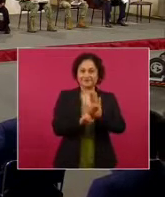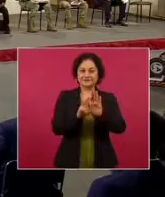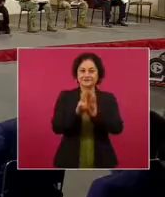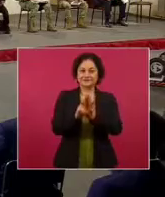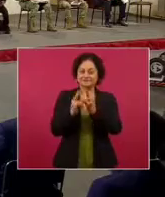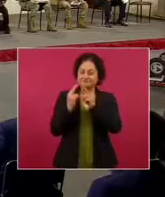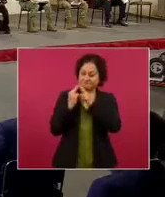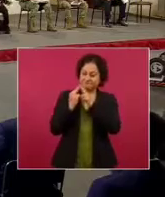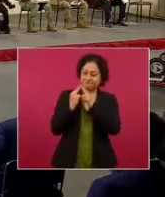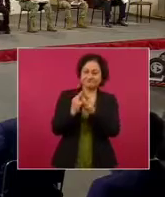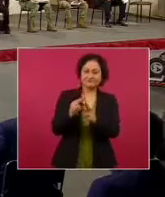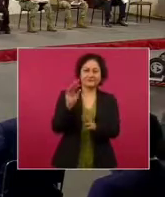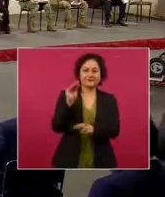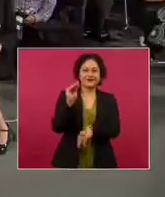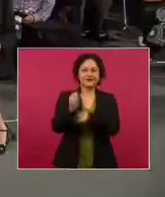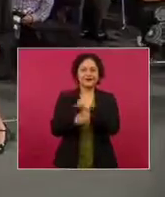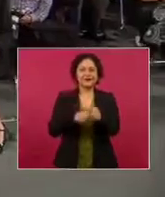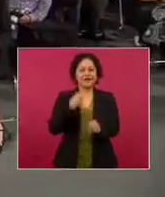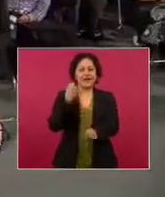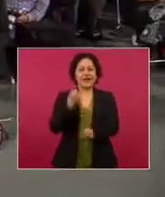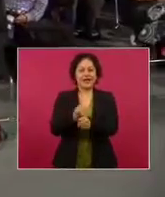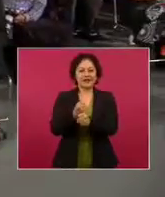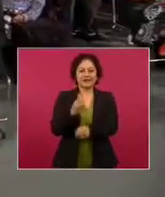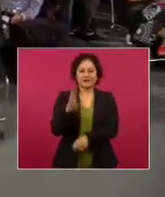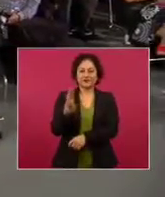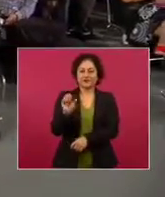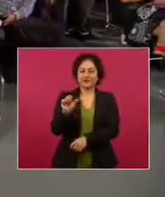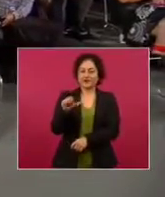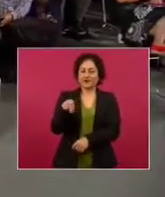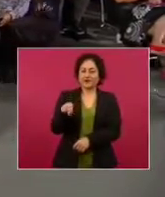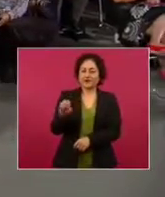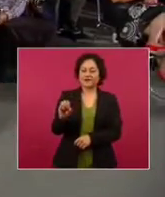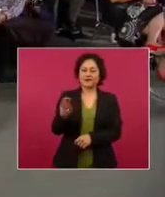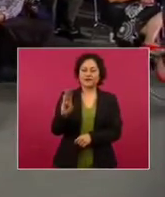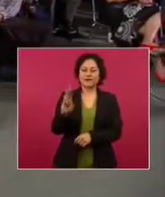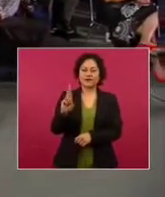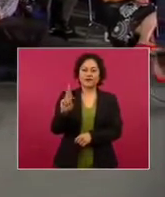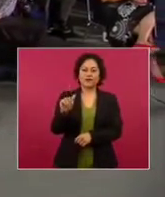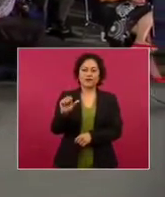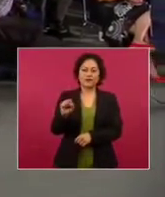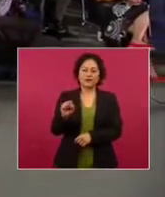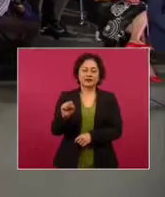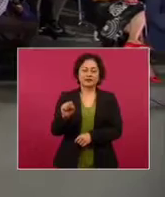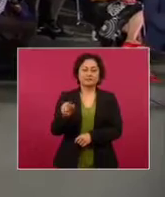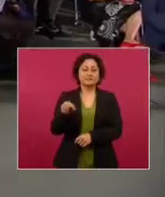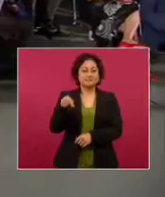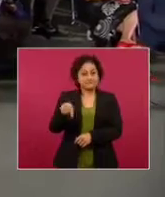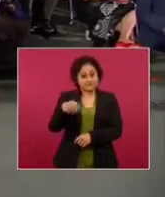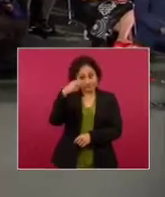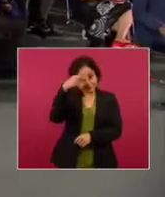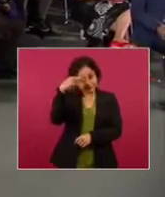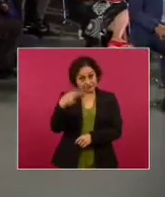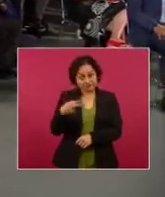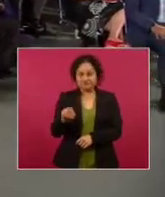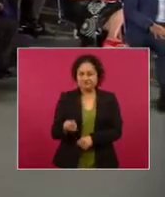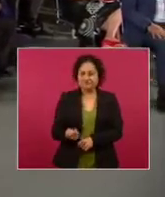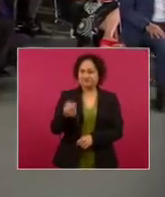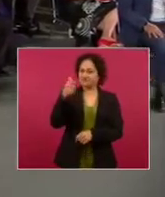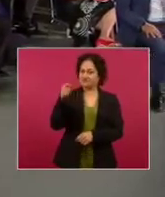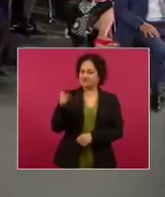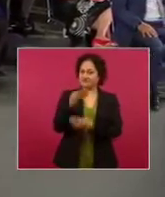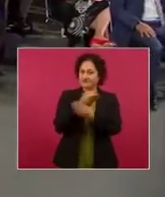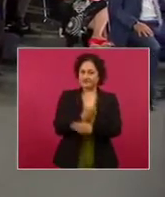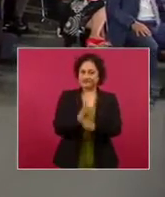años. Banobras fue el primer banco de desarrollo que se creó en México y pues se creó en un momento